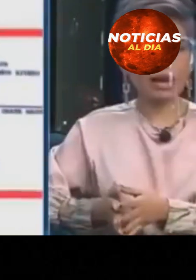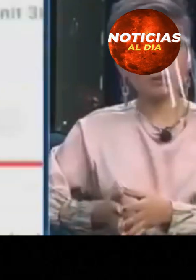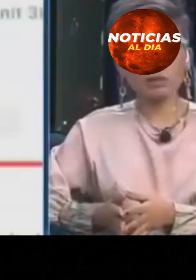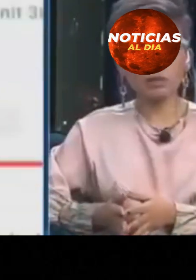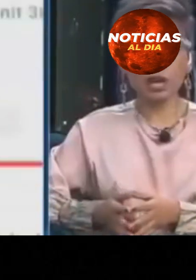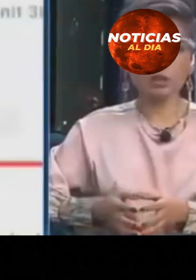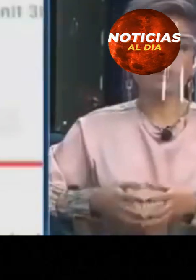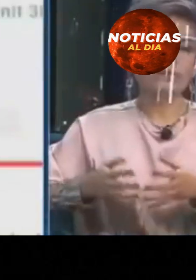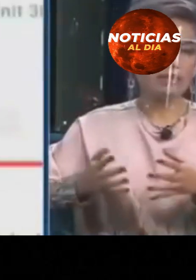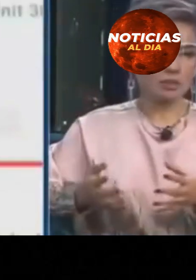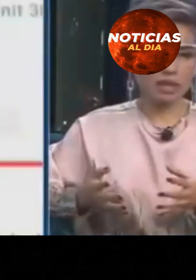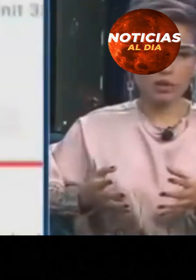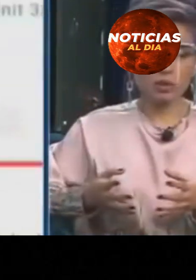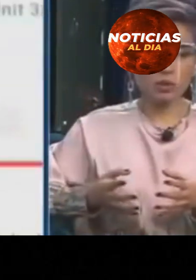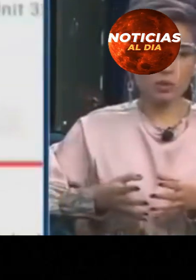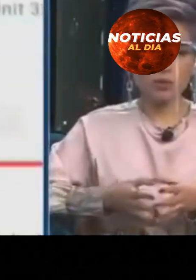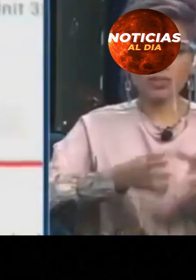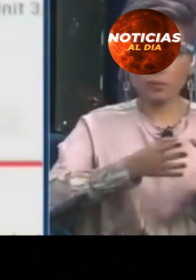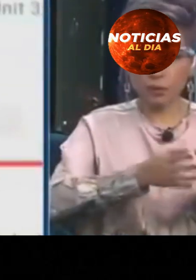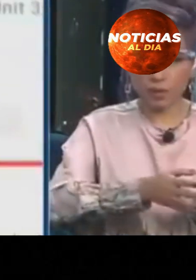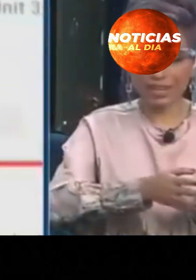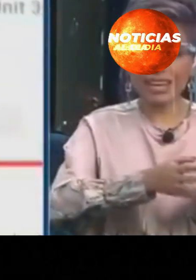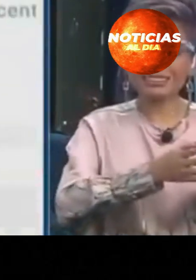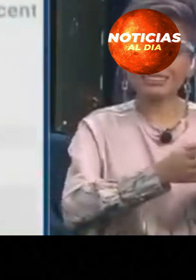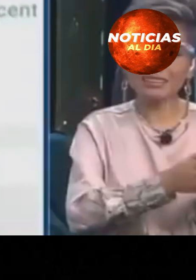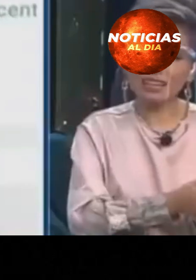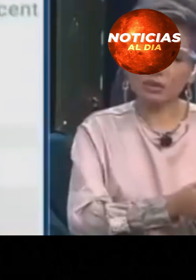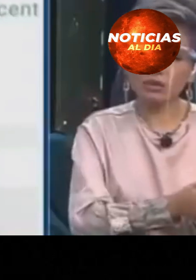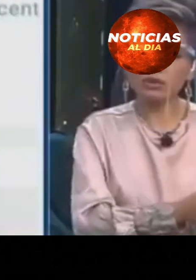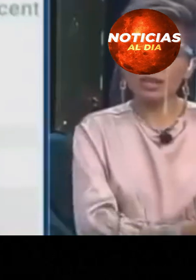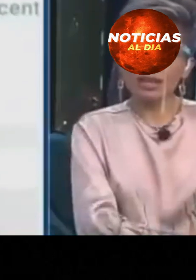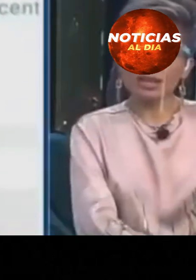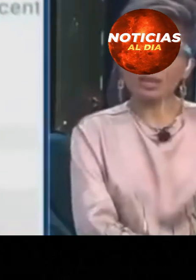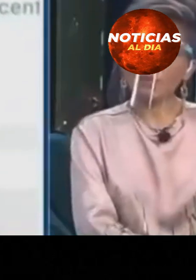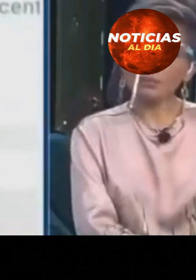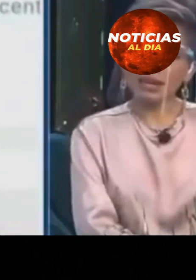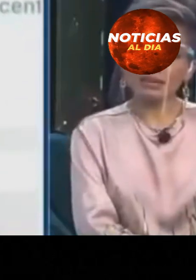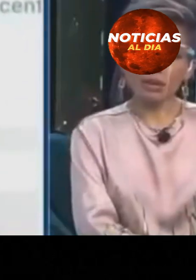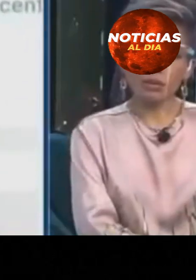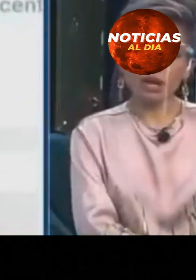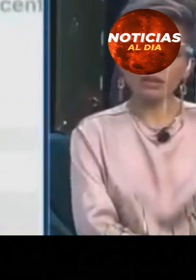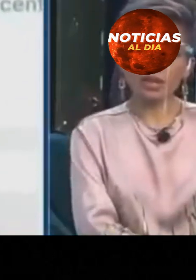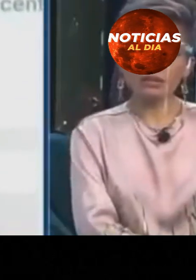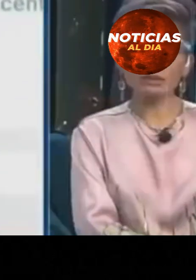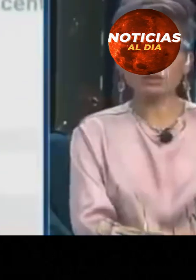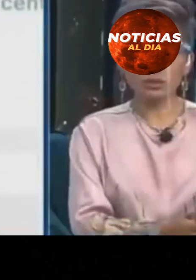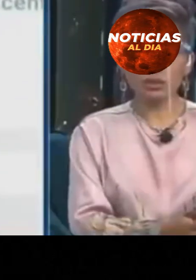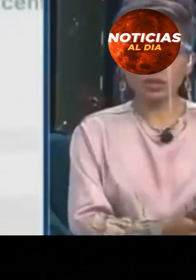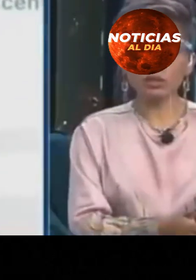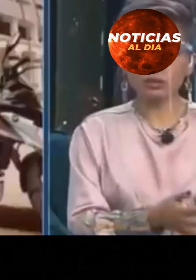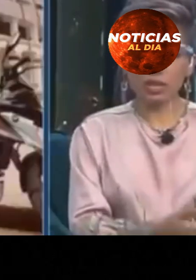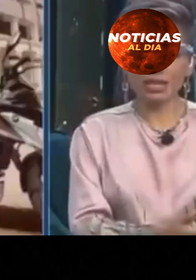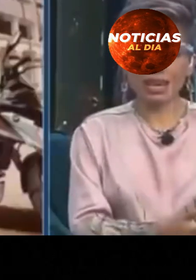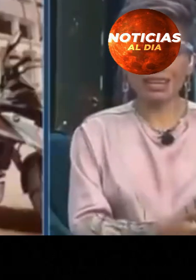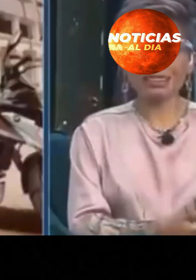cooperativas, han mencionado determinados grupos de poder en Santa Cruz. ¿Qué papel están jugando las